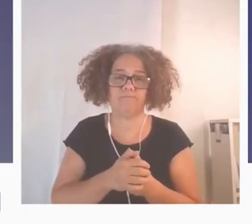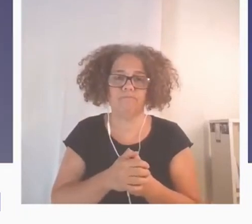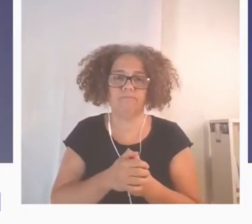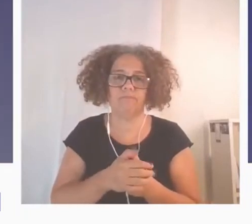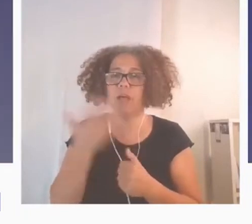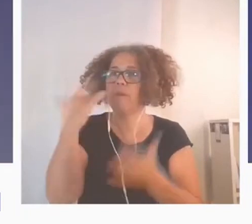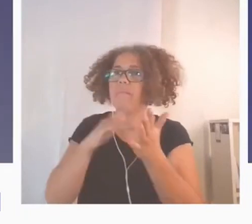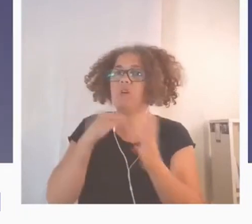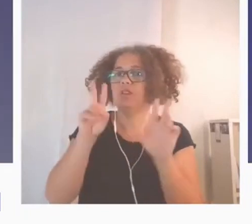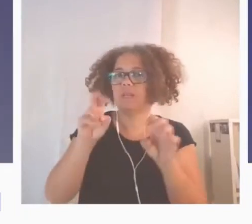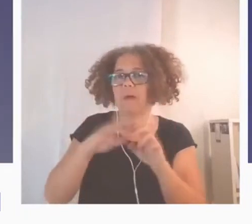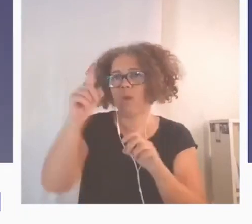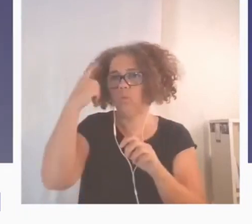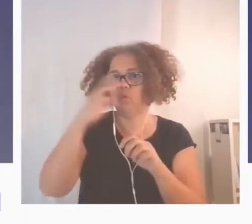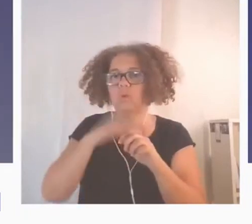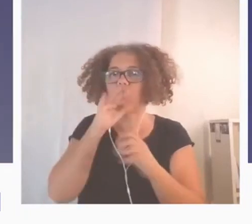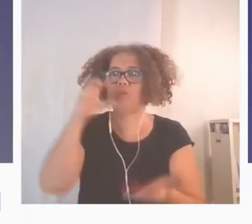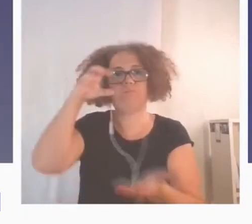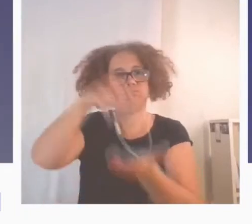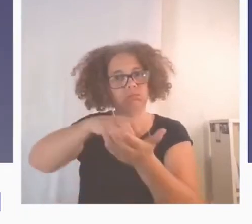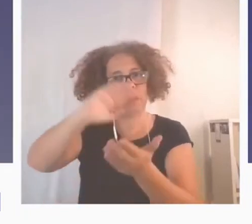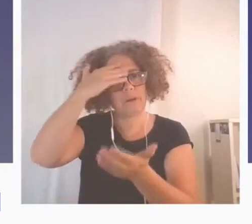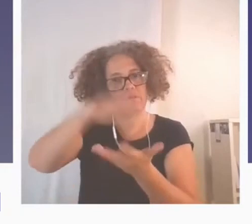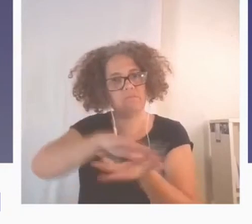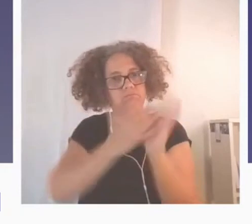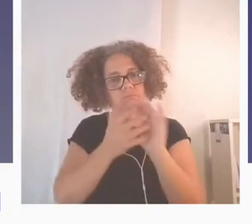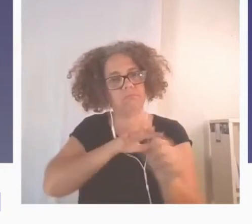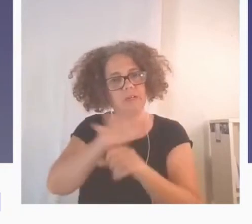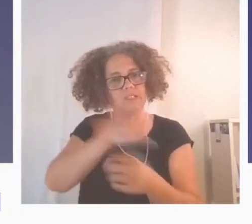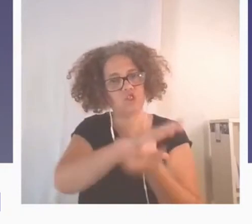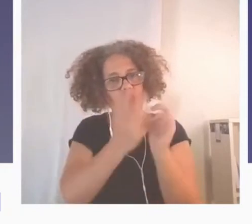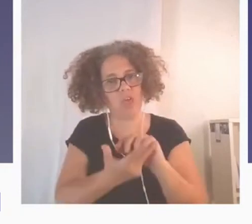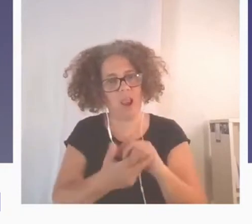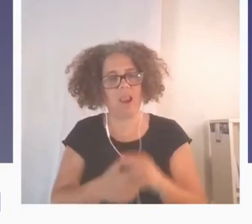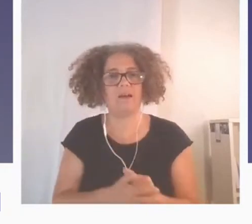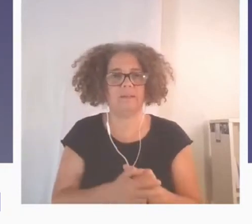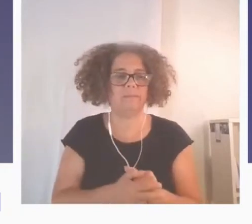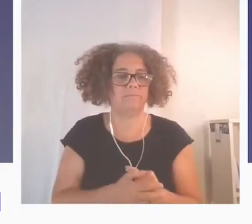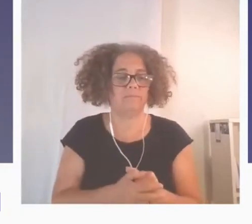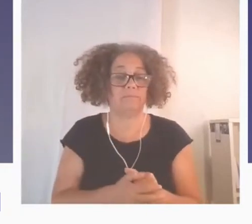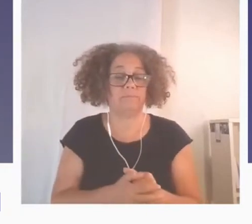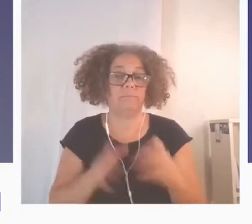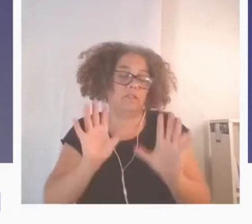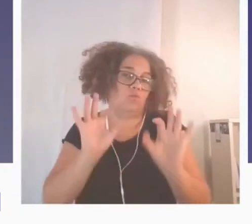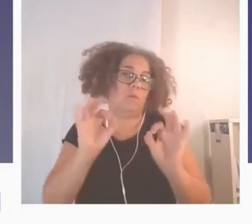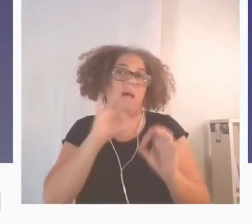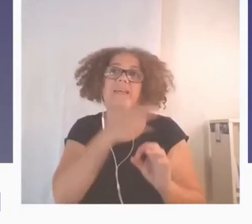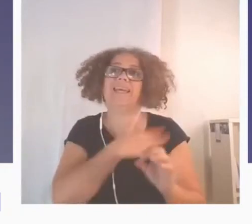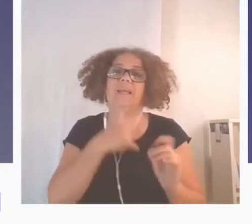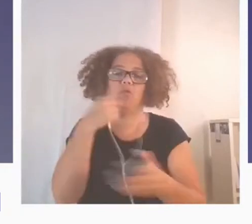¿no?, como elemento y herramienta de transformación social, es algo que queremos hacer llegar, pero